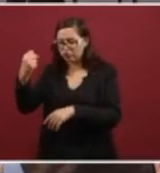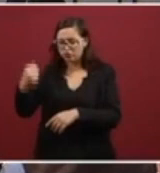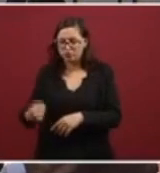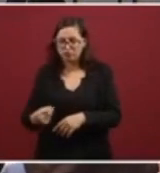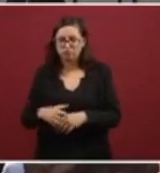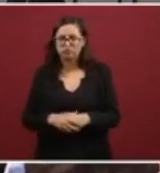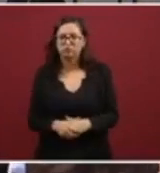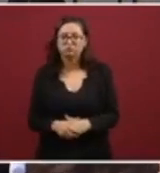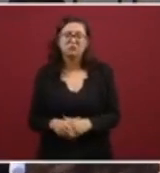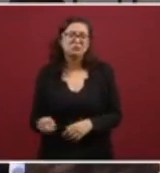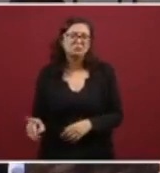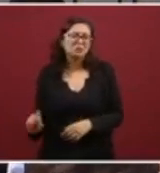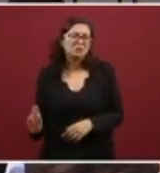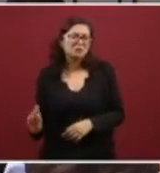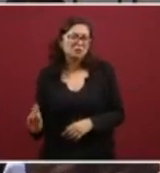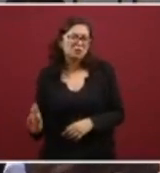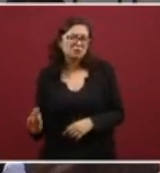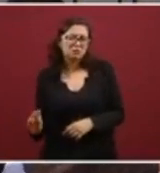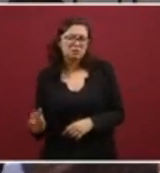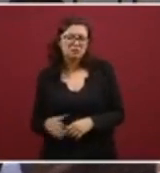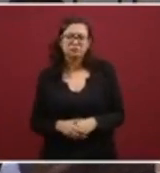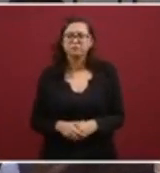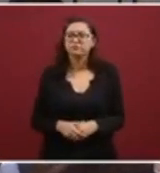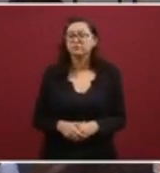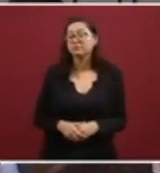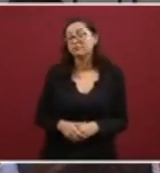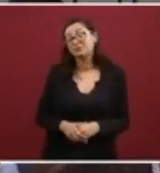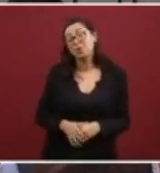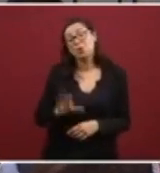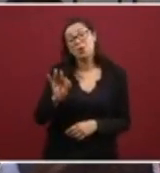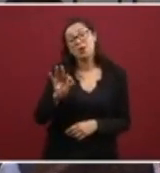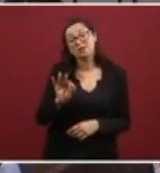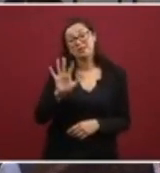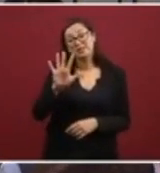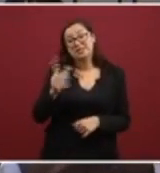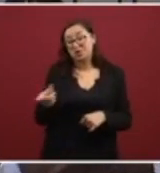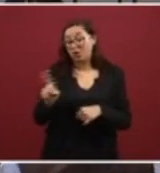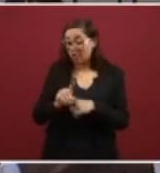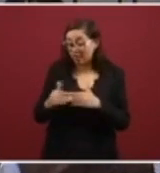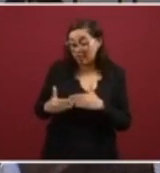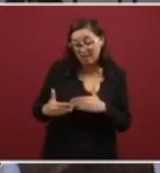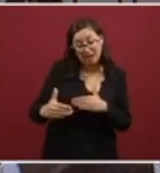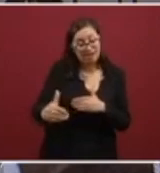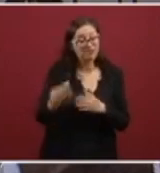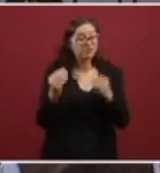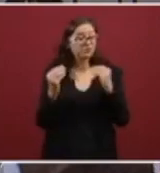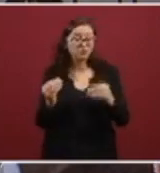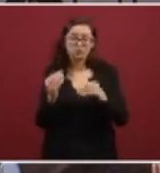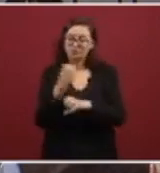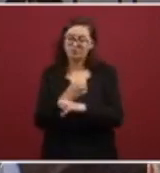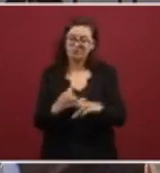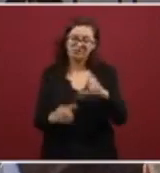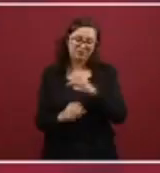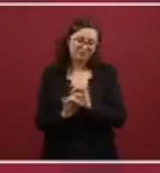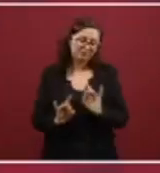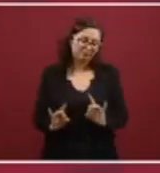45 días se podrían regularizar los cruces fronterizos? En 45 días tienen que pasar muchas cosas, así que entre otras cosas que el plan tenga